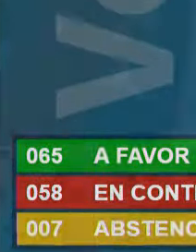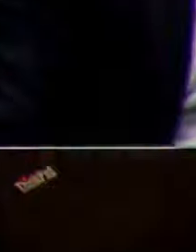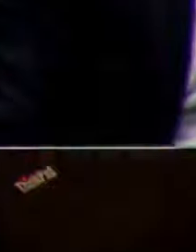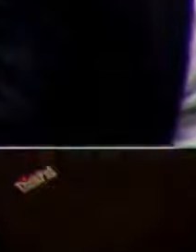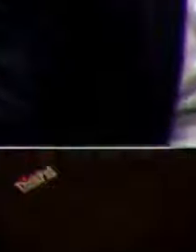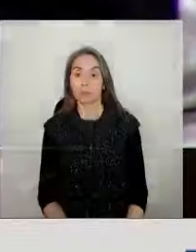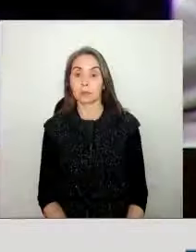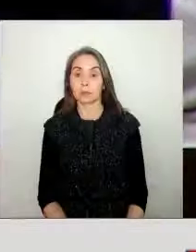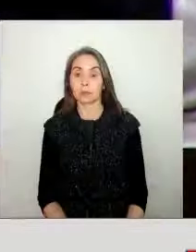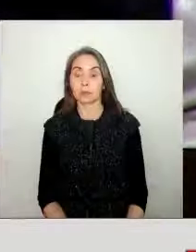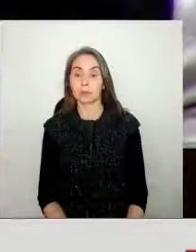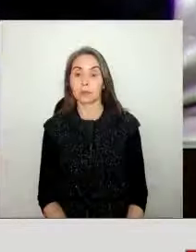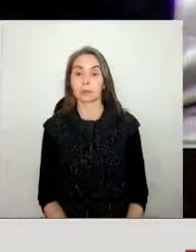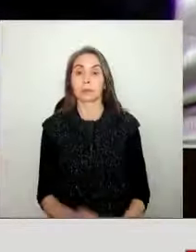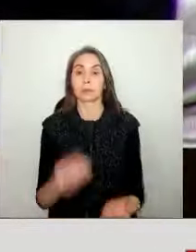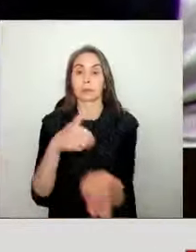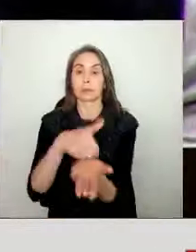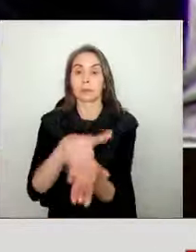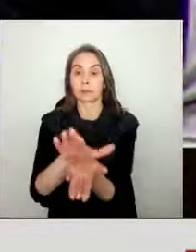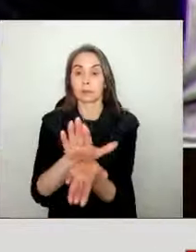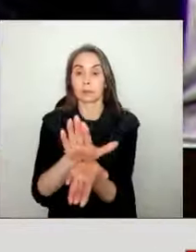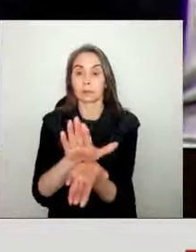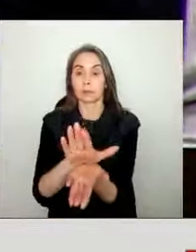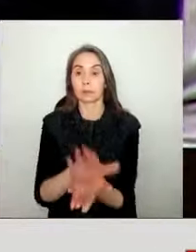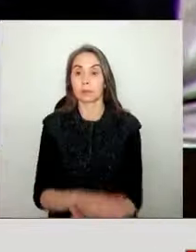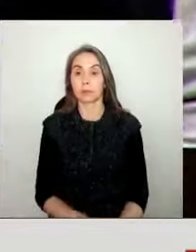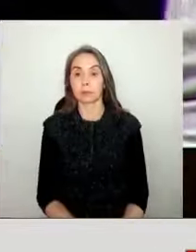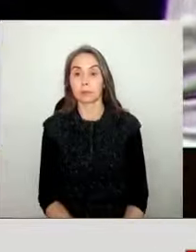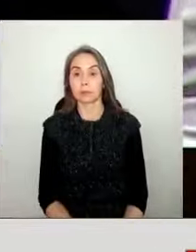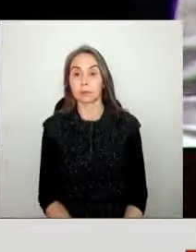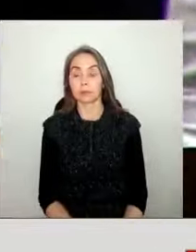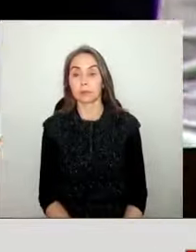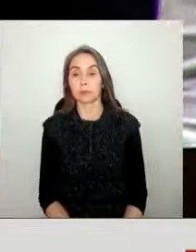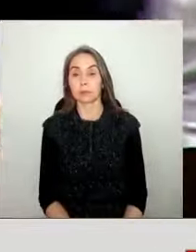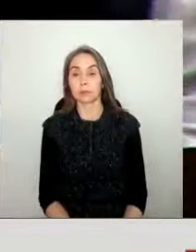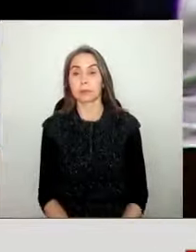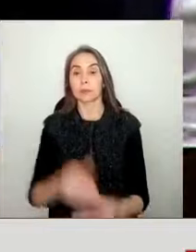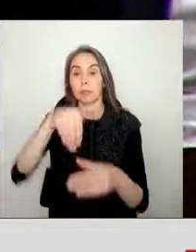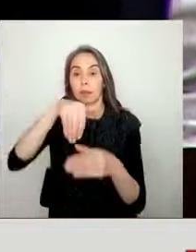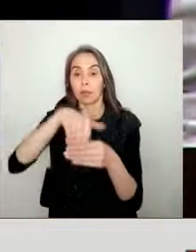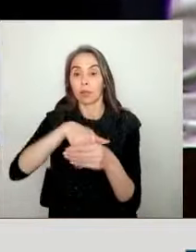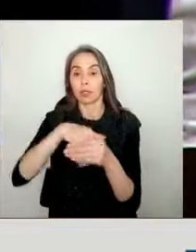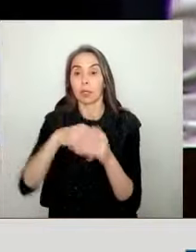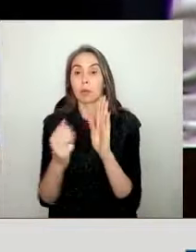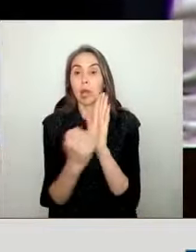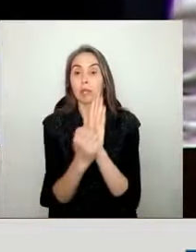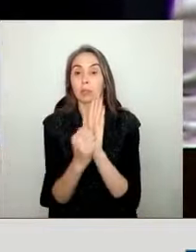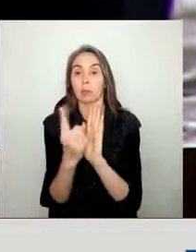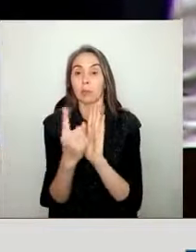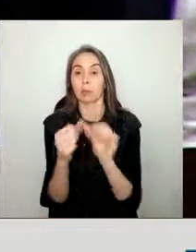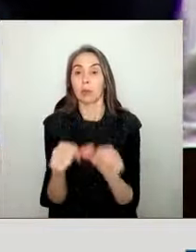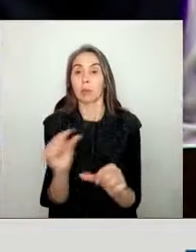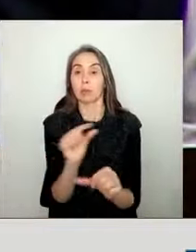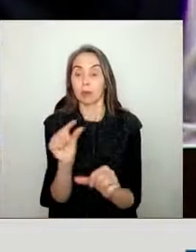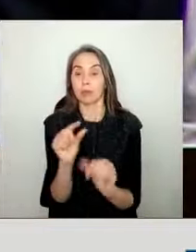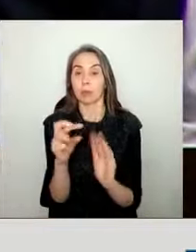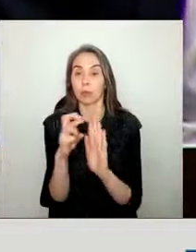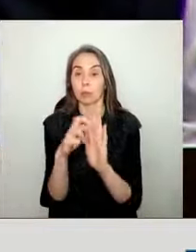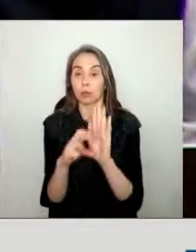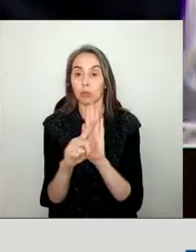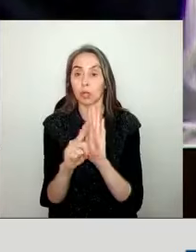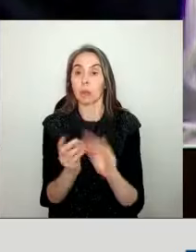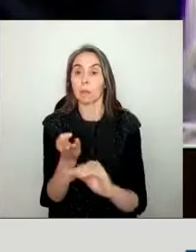Se rechaza en votación particular el artículo primero transitorio del proyecto cuya votación